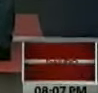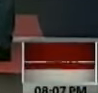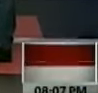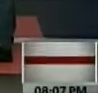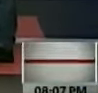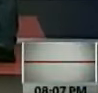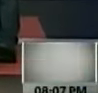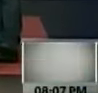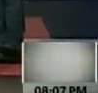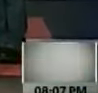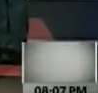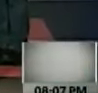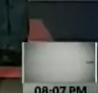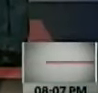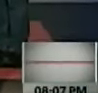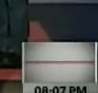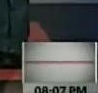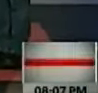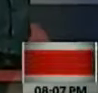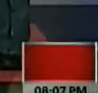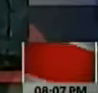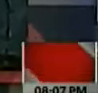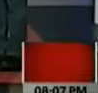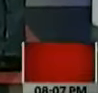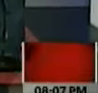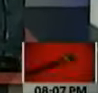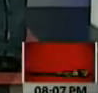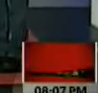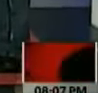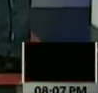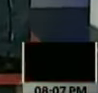Palabra contra quien sea de una vez.